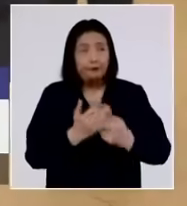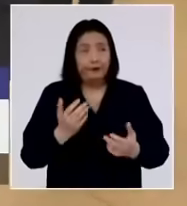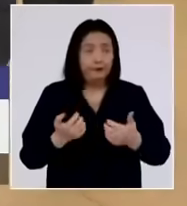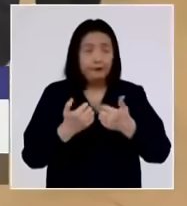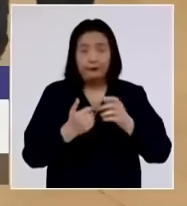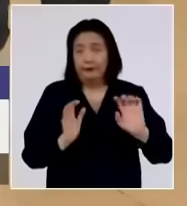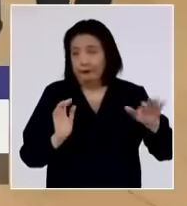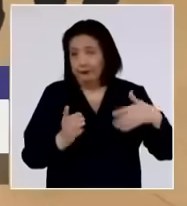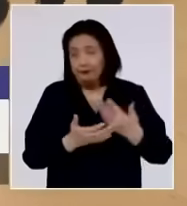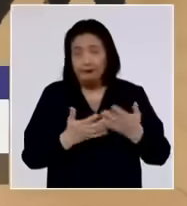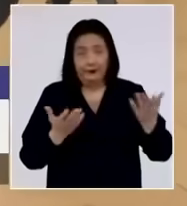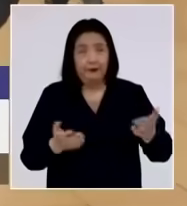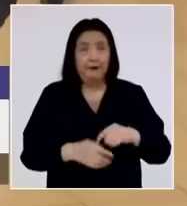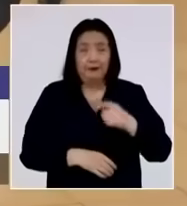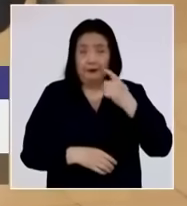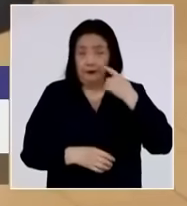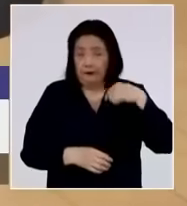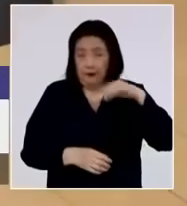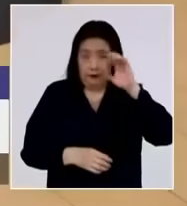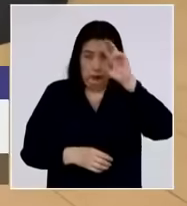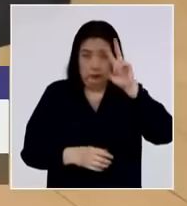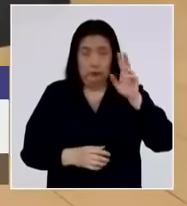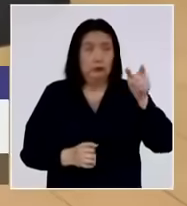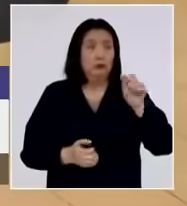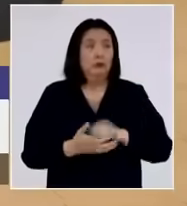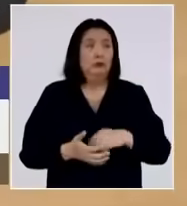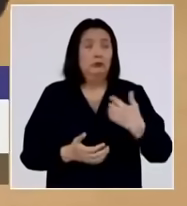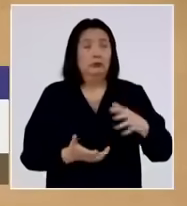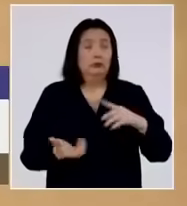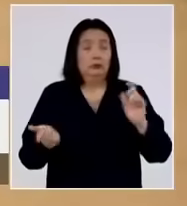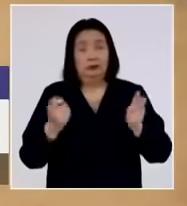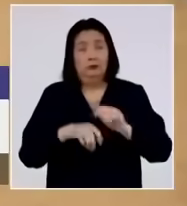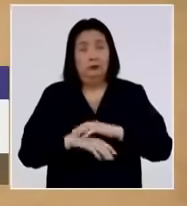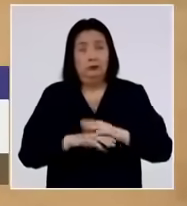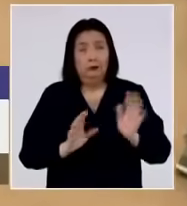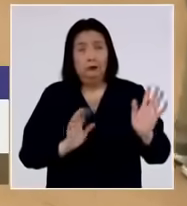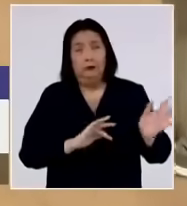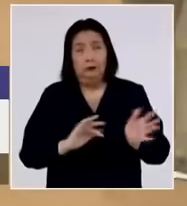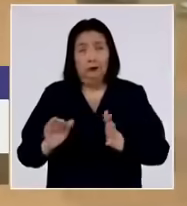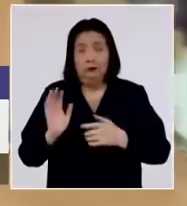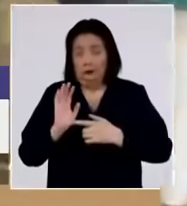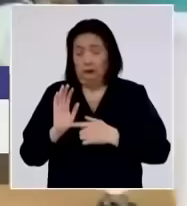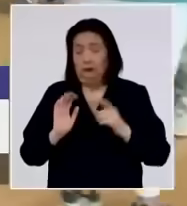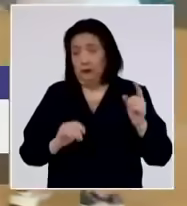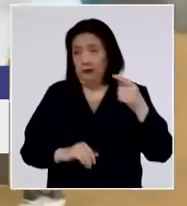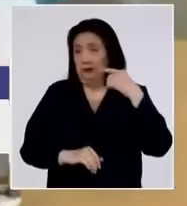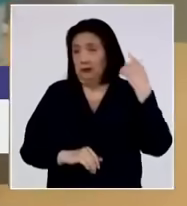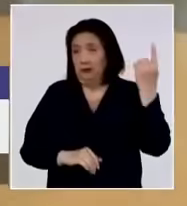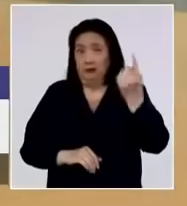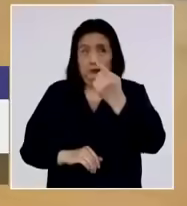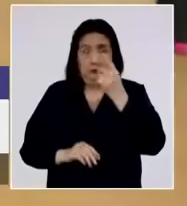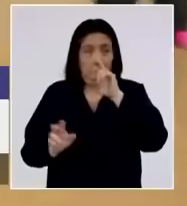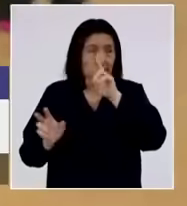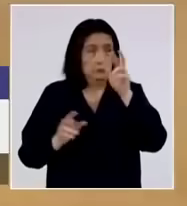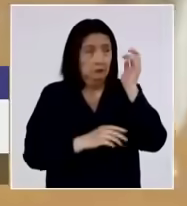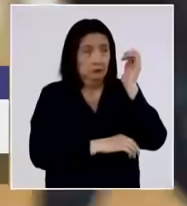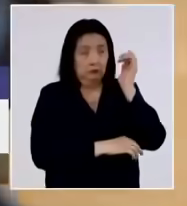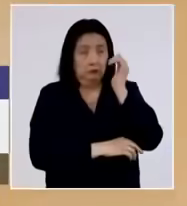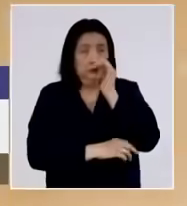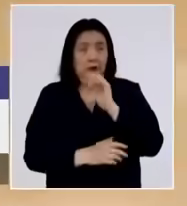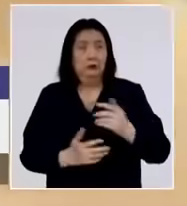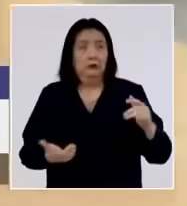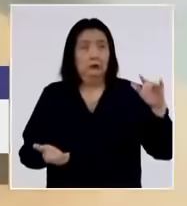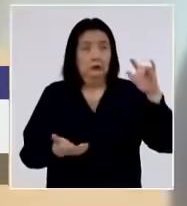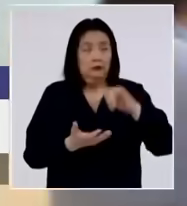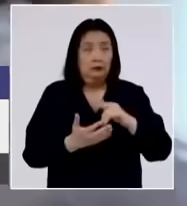enamorados que habían llegado aquí para conocer Cusco y que esto ha cambiado sus planes. Vamos a mostrarte en general cómo se encuentra en estos momentos el